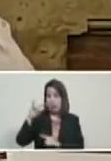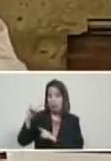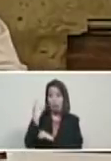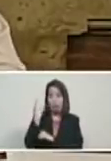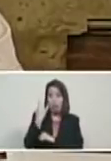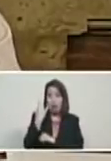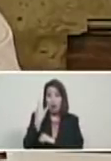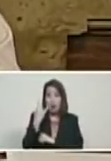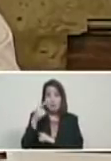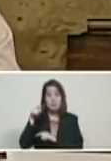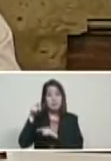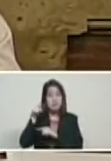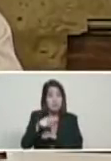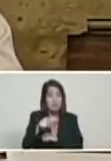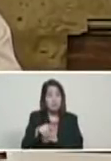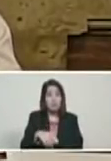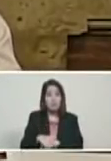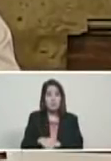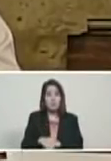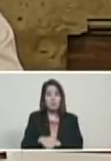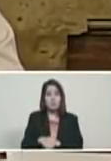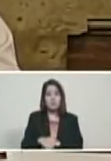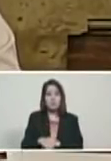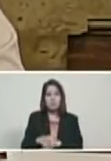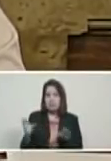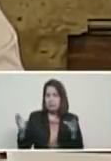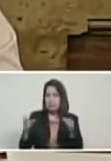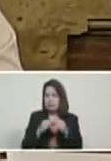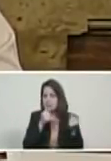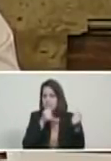Los vendepatrias de la estirpe